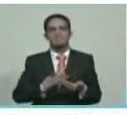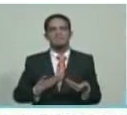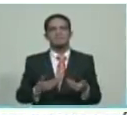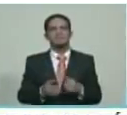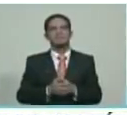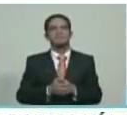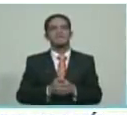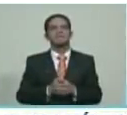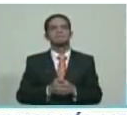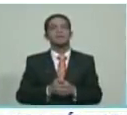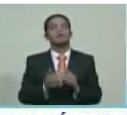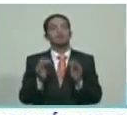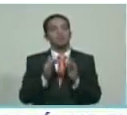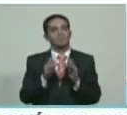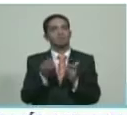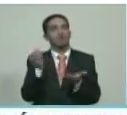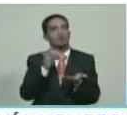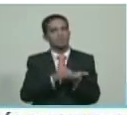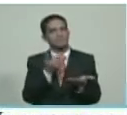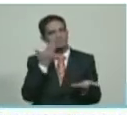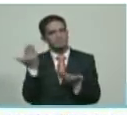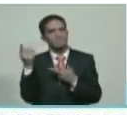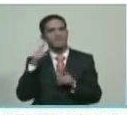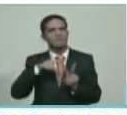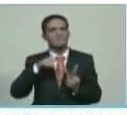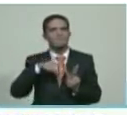y con ello retornamos al pase de los estudios de venezolana de televisión adelante